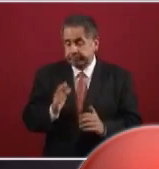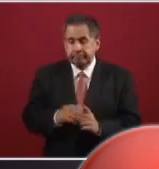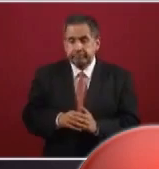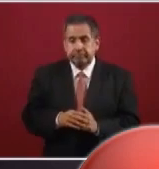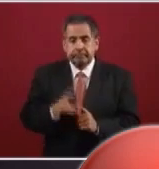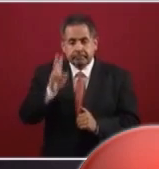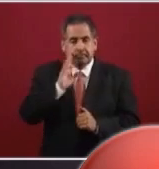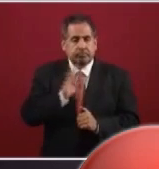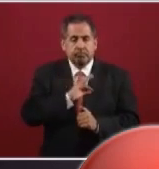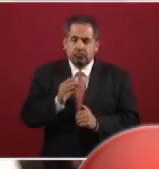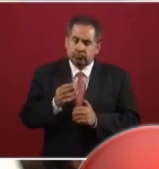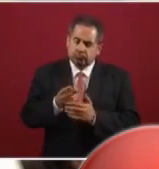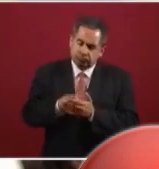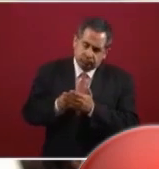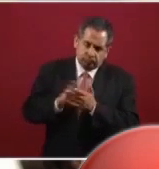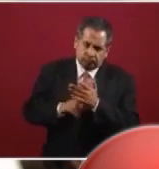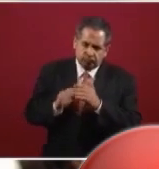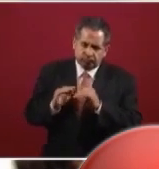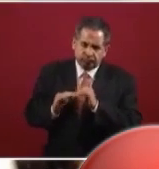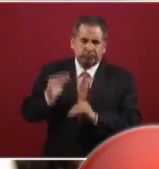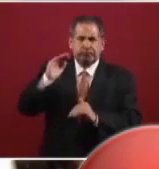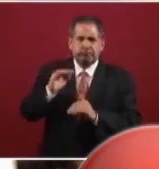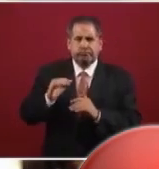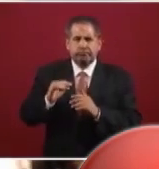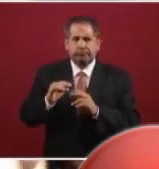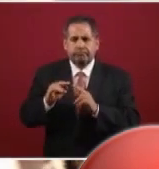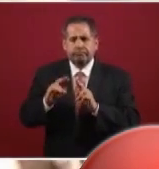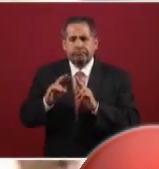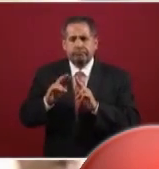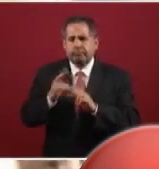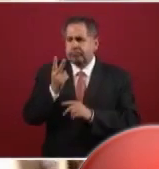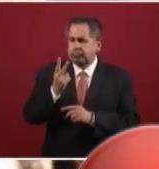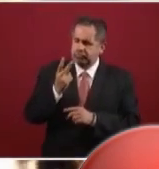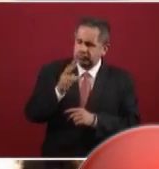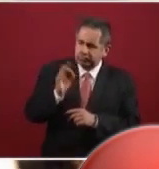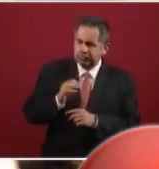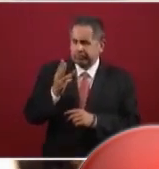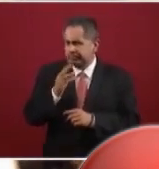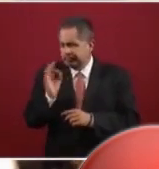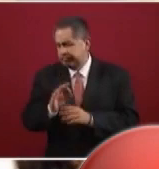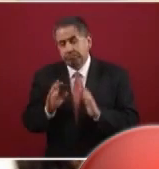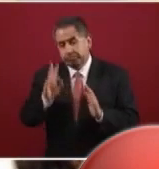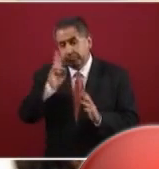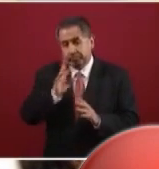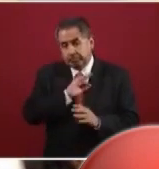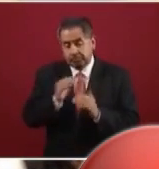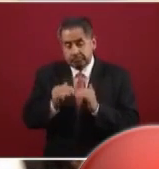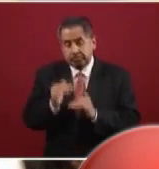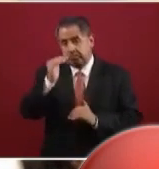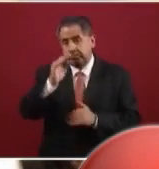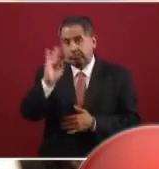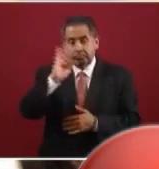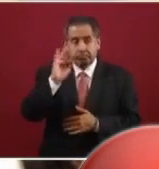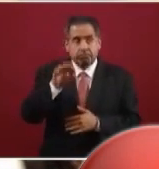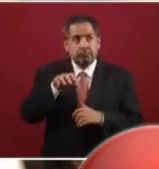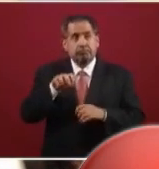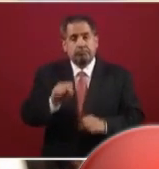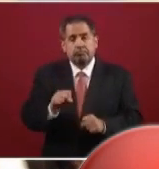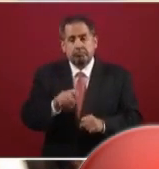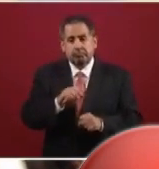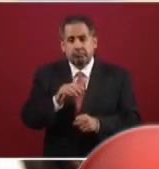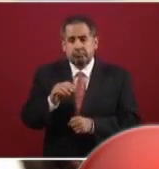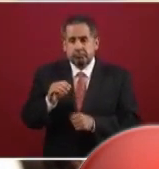que pudiera remontar las unidades, 2%, 3%, y alcanzar tal vez